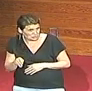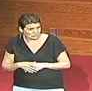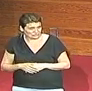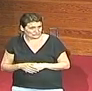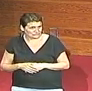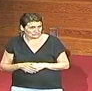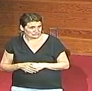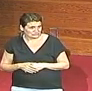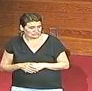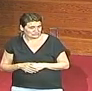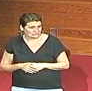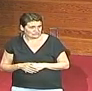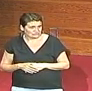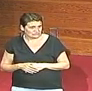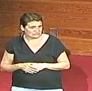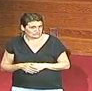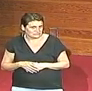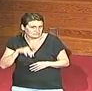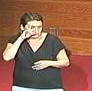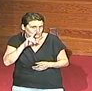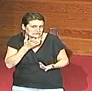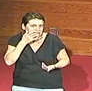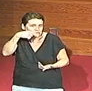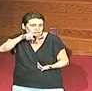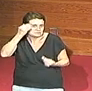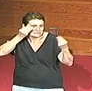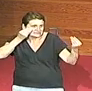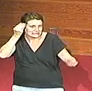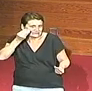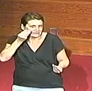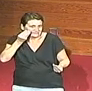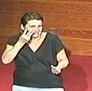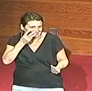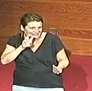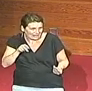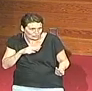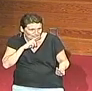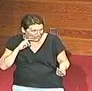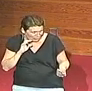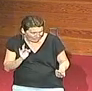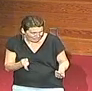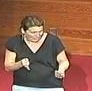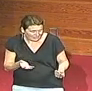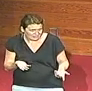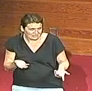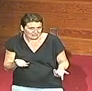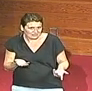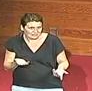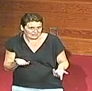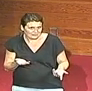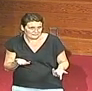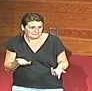mañana. No sé si os parece que puede valer, no sé, eso que es